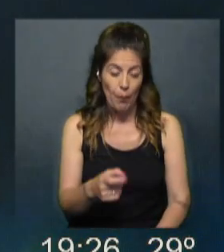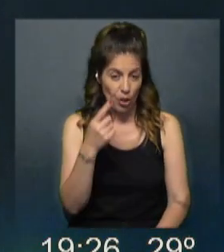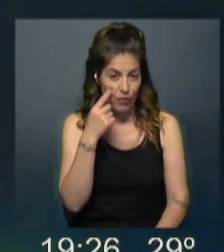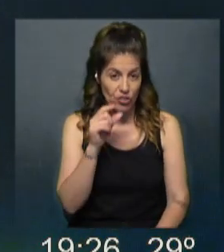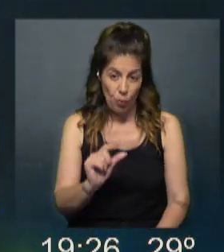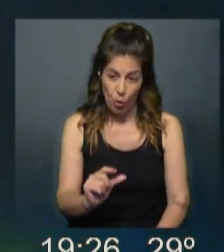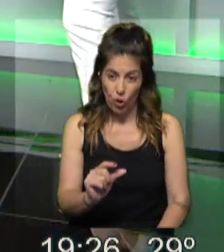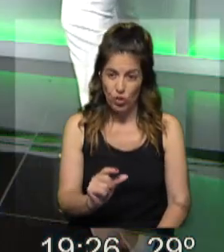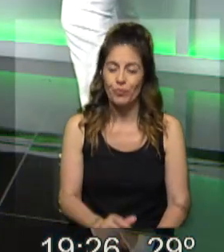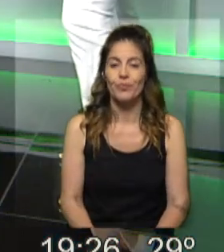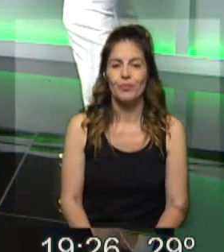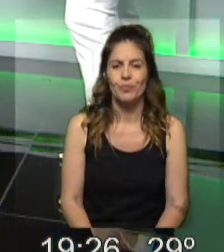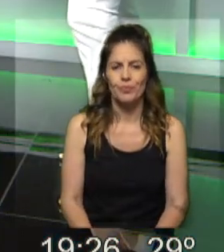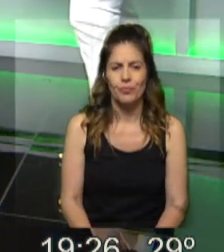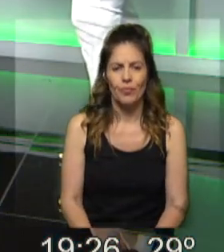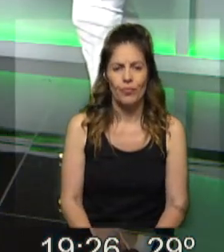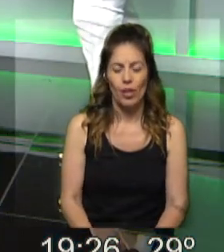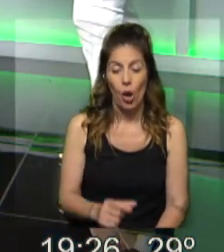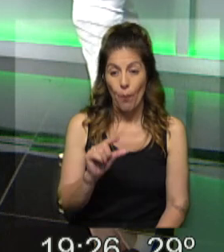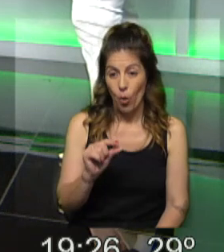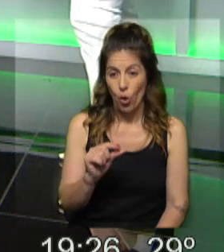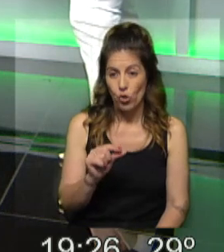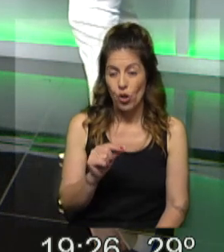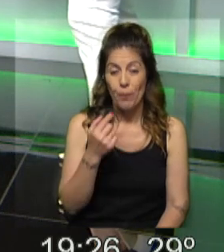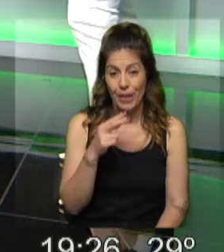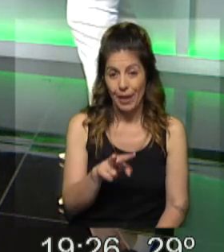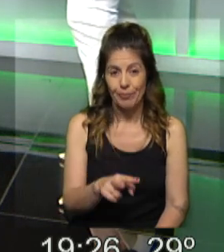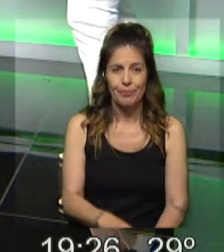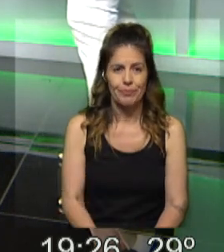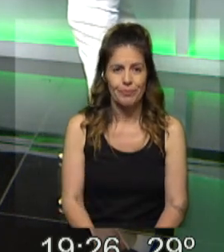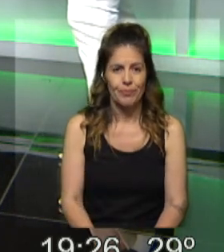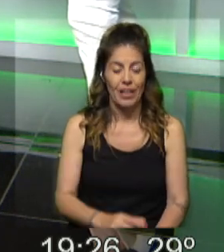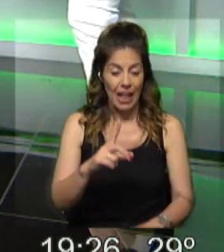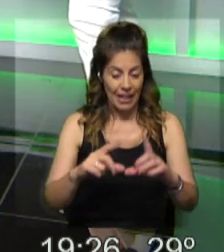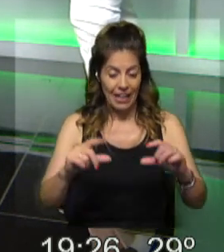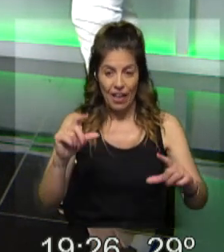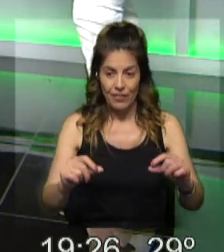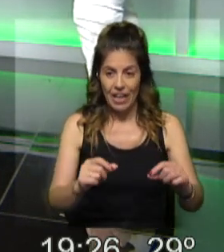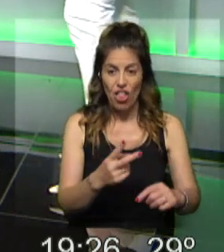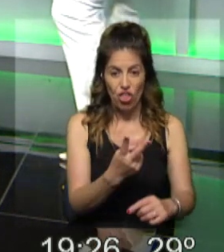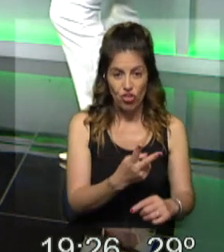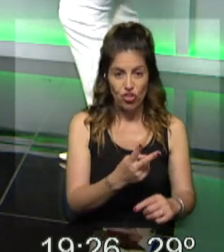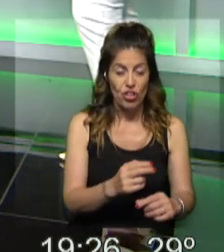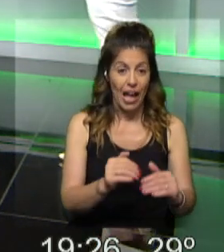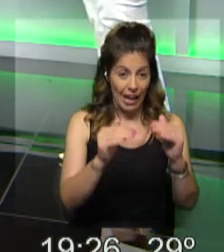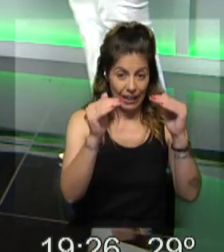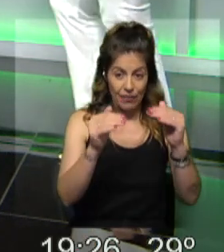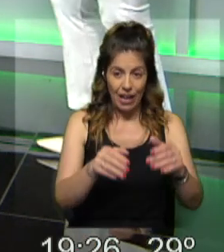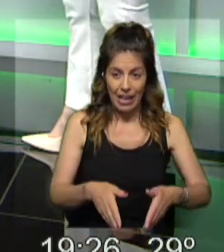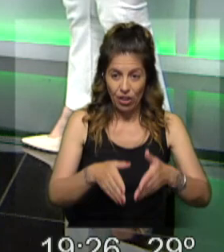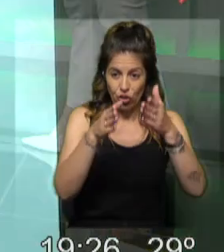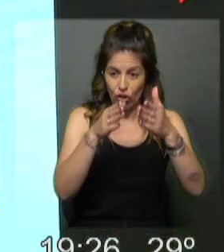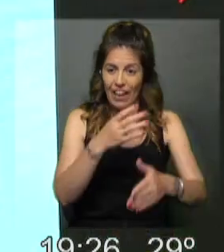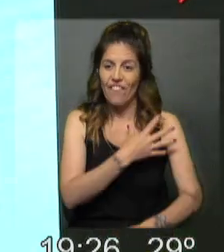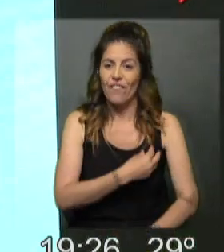poquitos son poquitos todo lo que tienen Y fíjate vamos a esta gráfica tiene como dos partecitas nos concentramos en la partecita de arriba que son las torres blancas